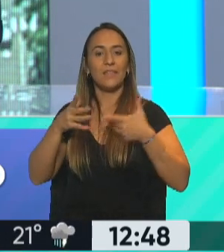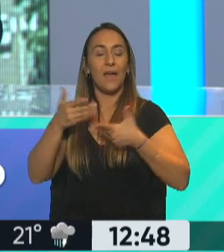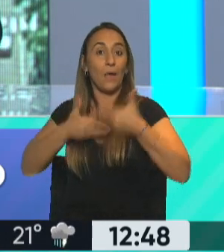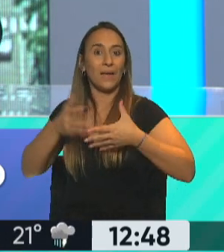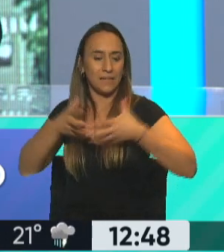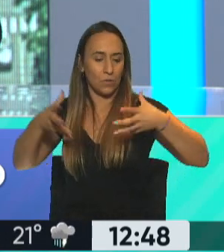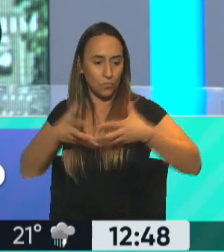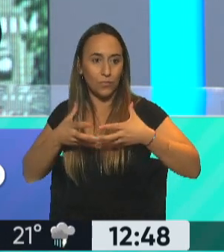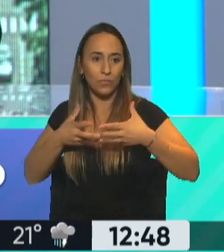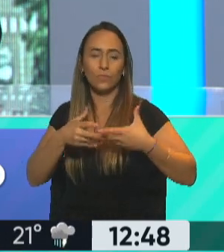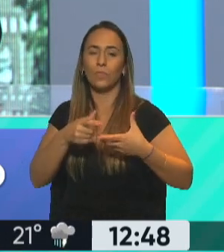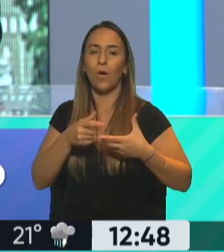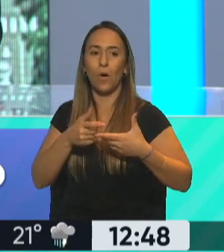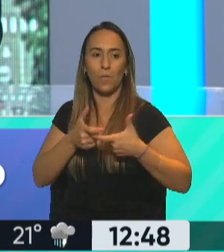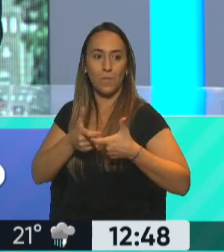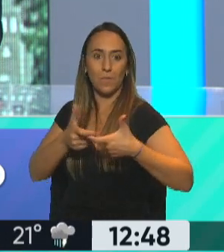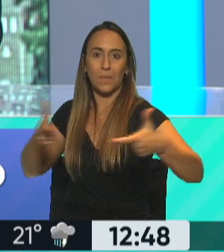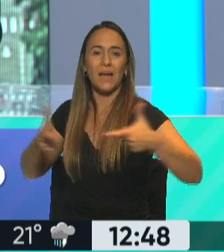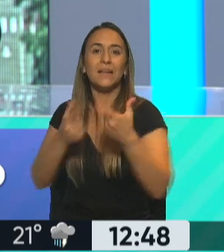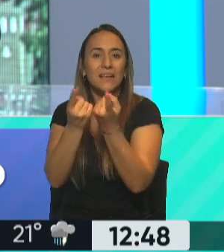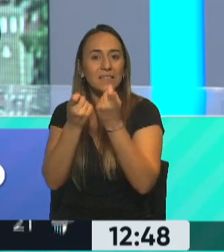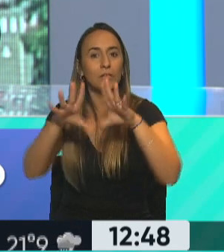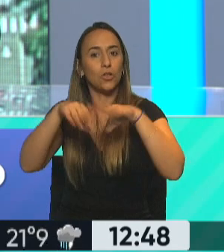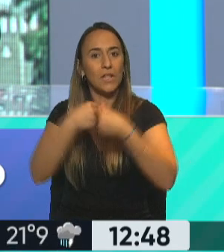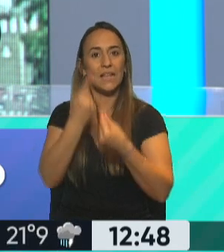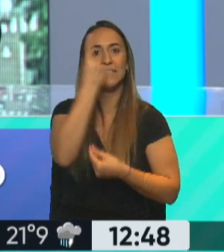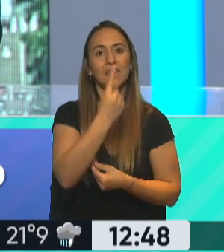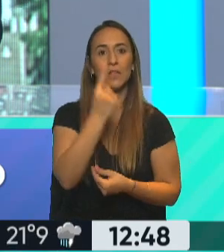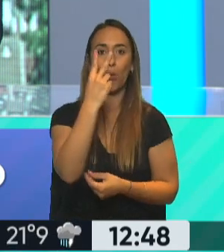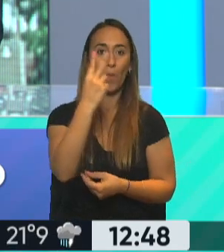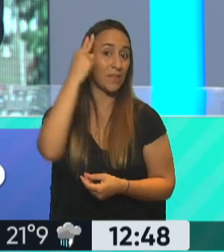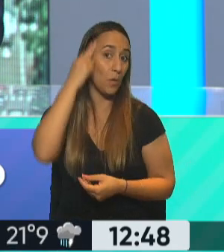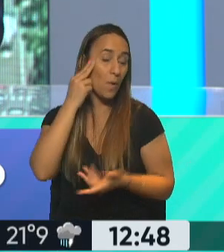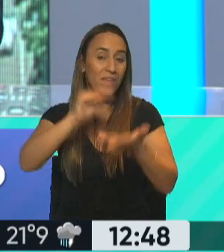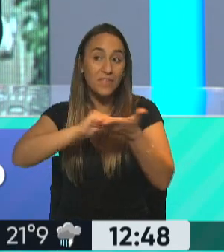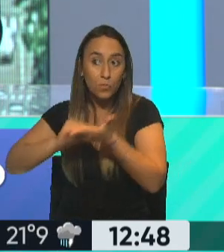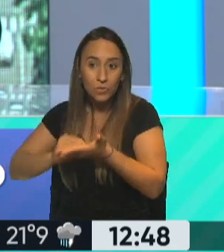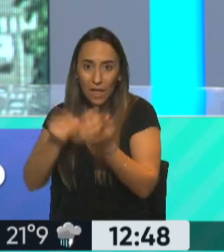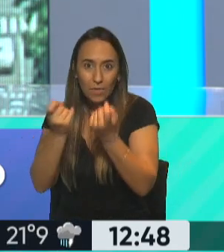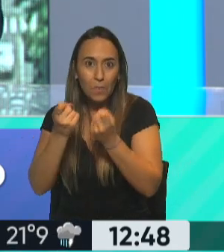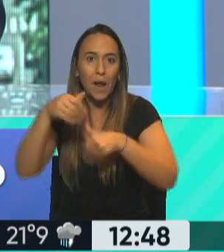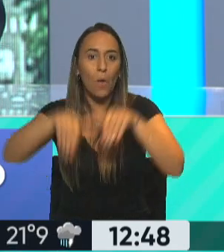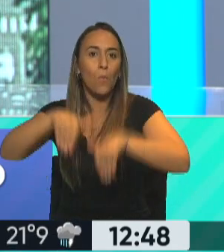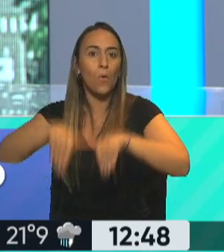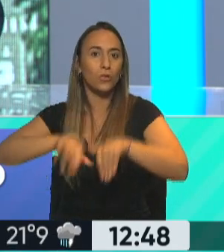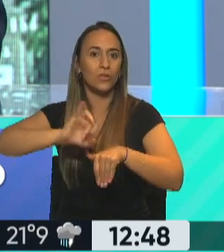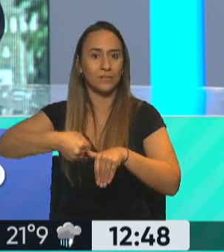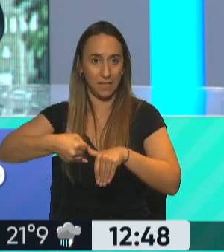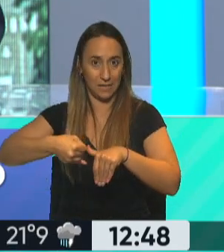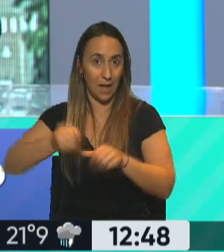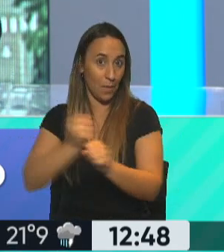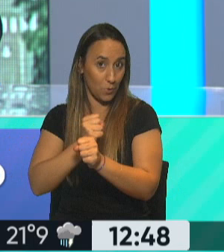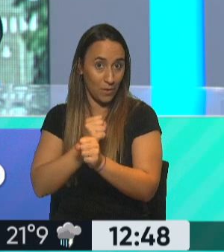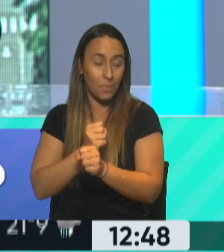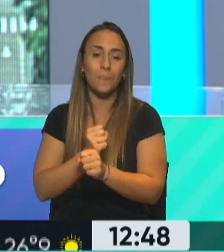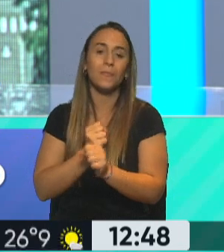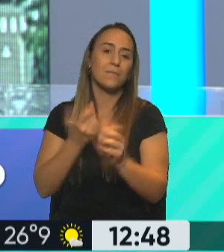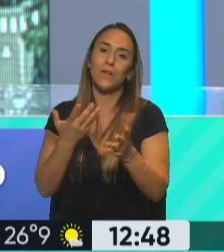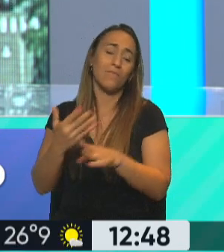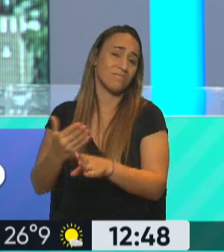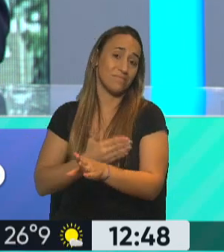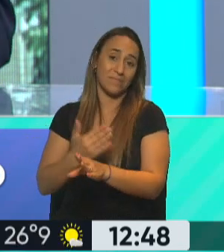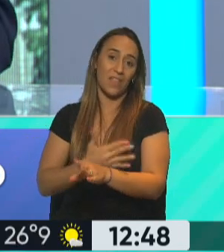y lograr los 129 diputados nacionales. Pero para eso va a necesitar discutir o rediscutir